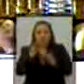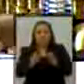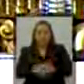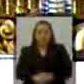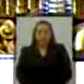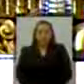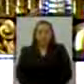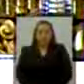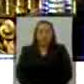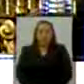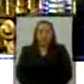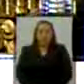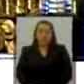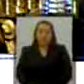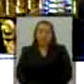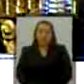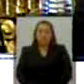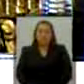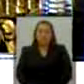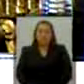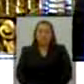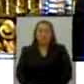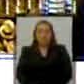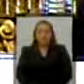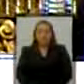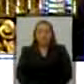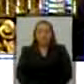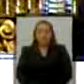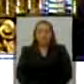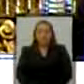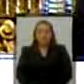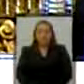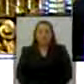programa presupuestal en general.